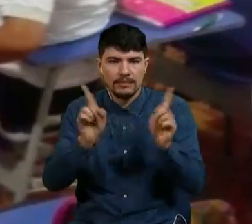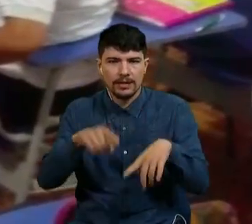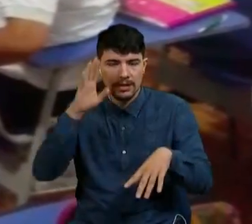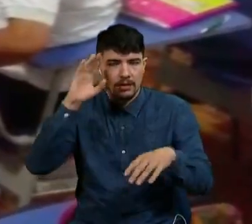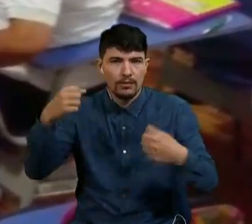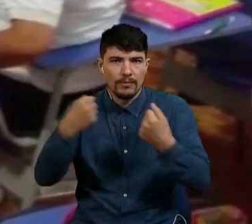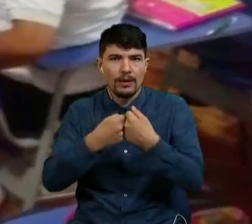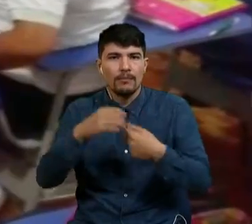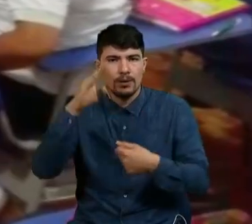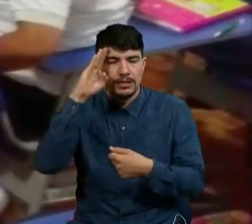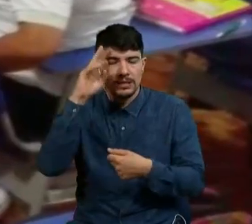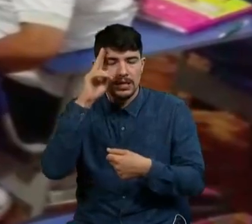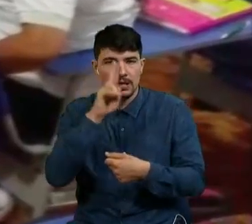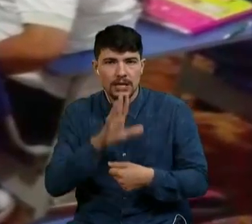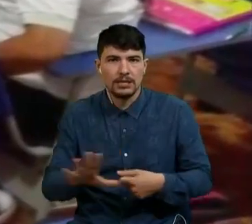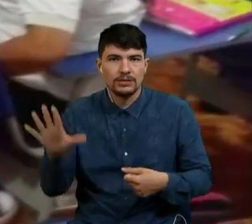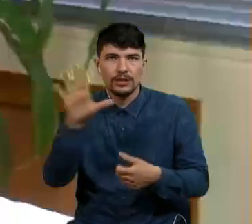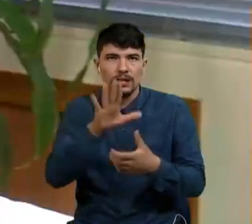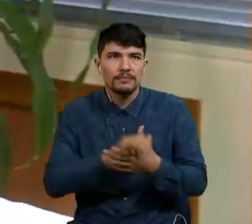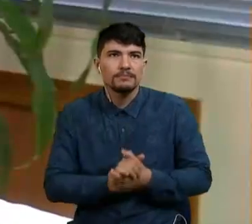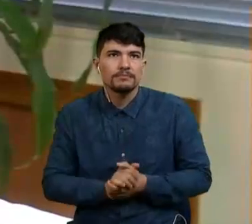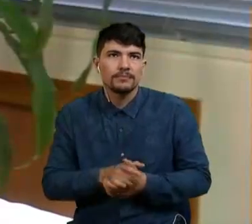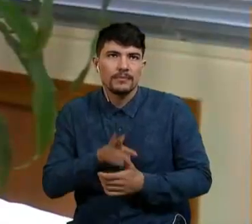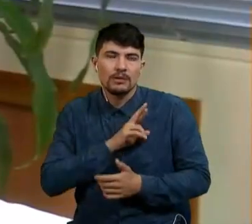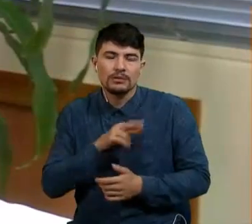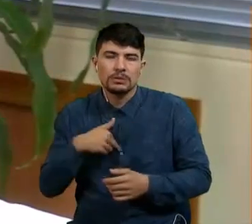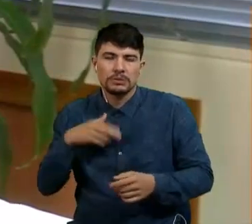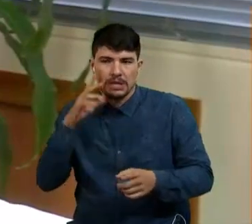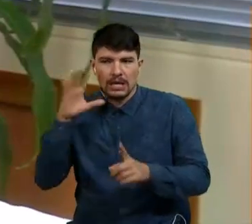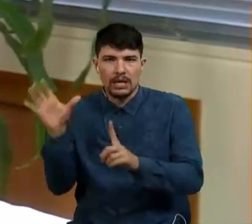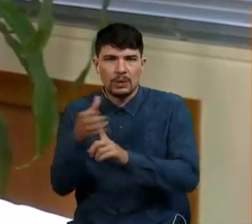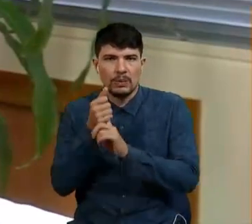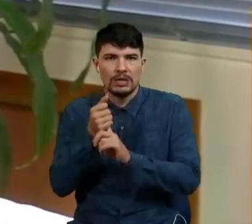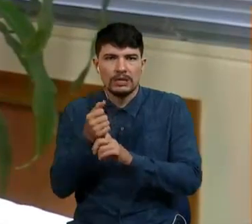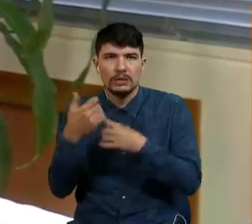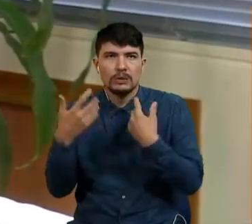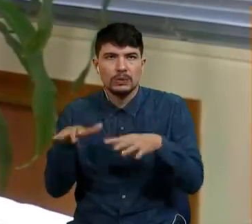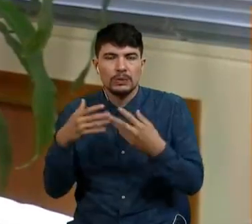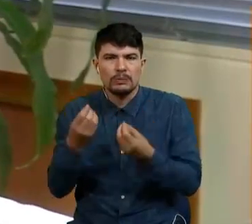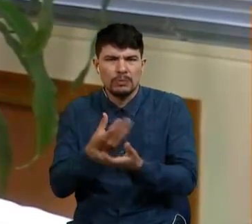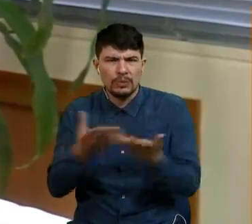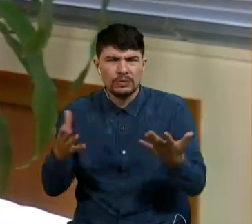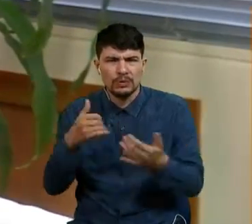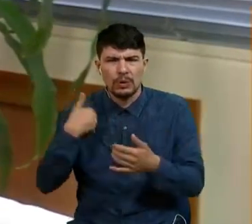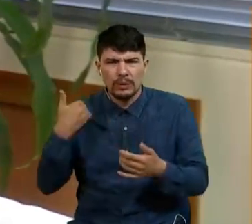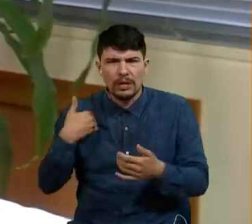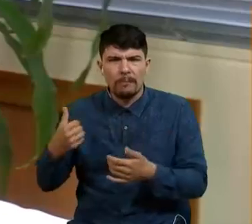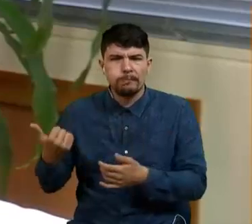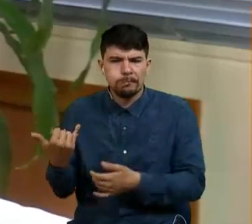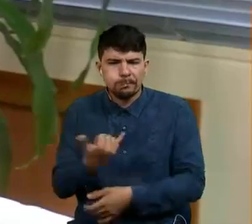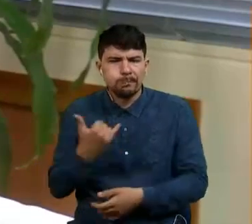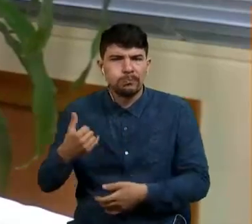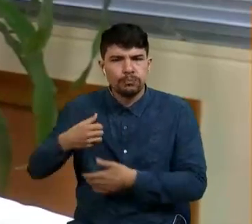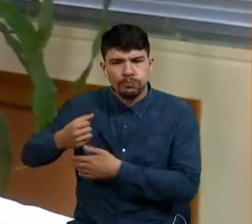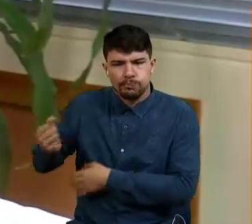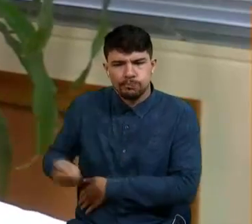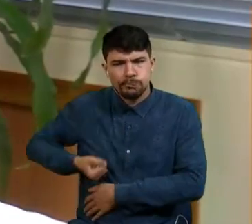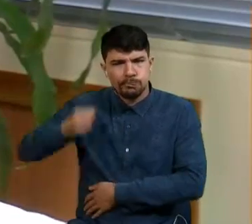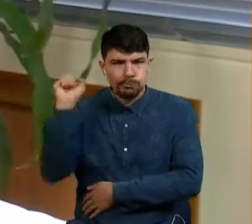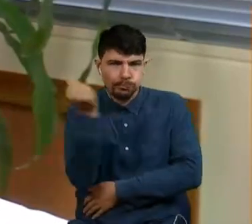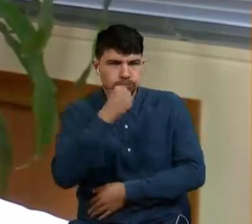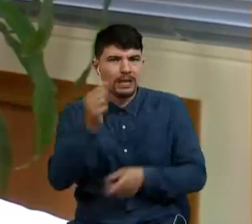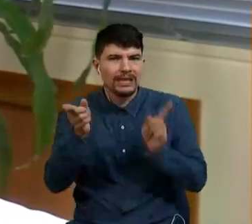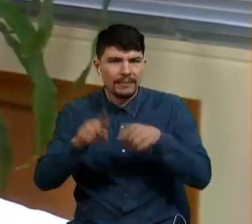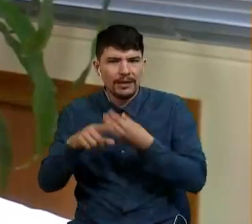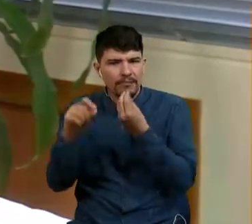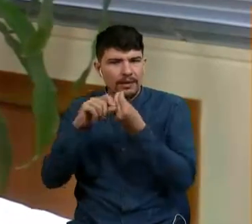metropolitana infortunadamente pues encontramos un balance de tenencia armas blancas de tenencia estupefacientes lo cual nos obliga a